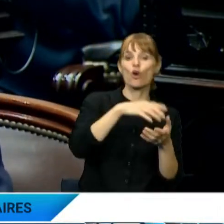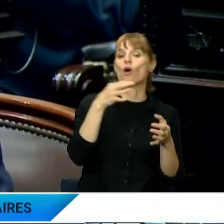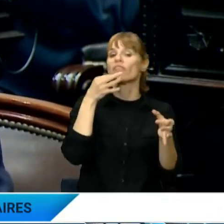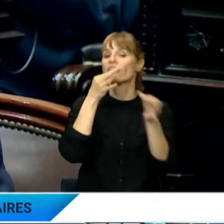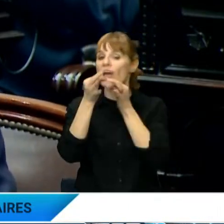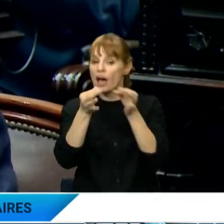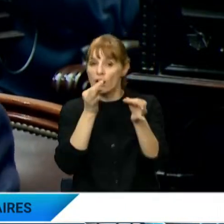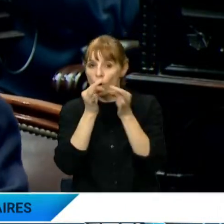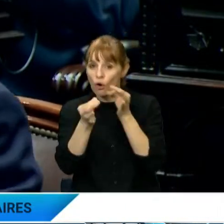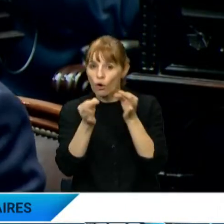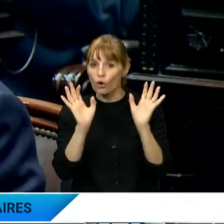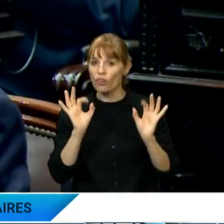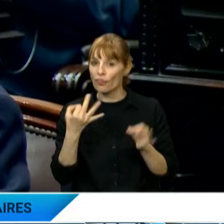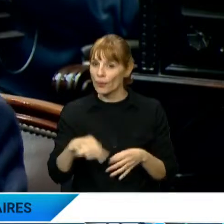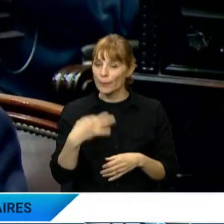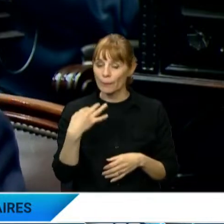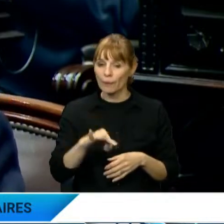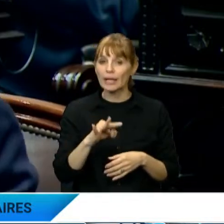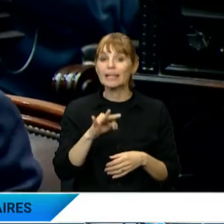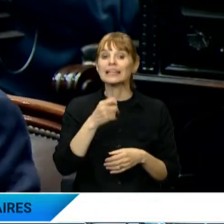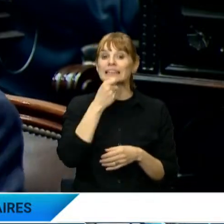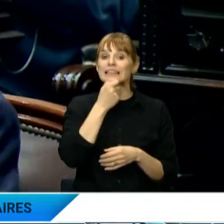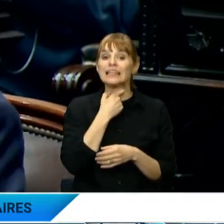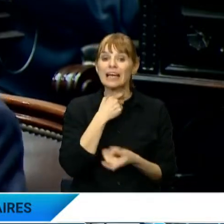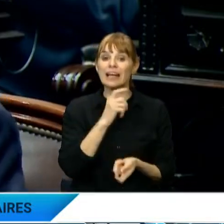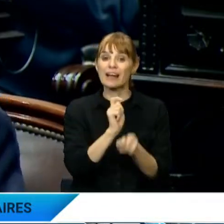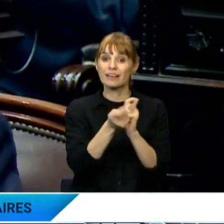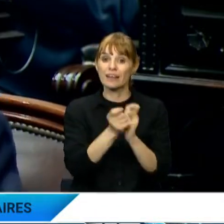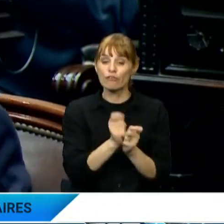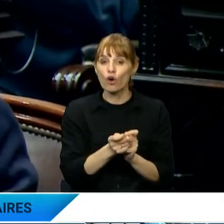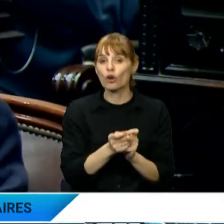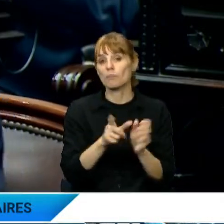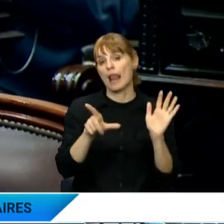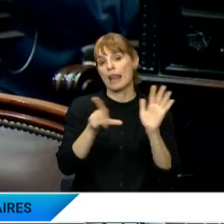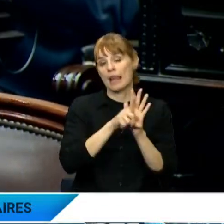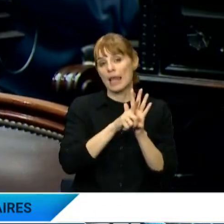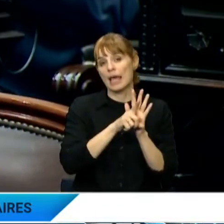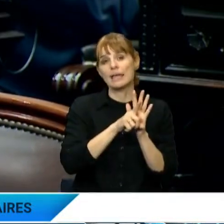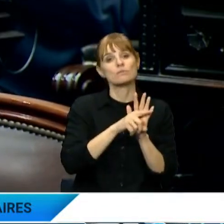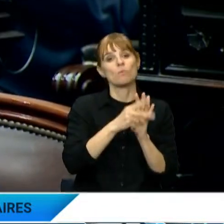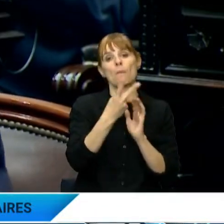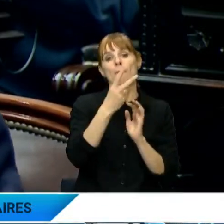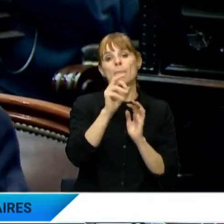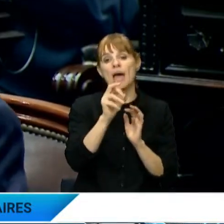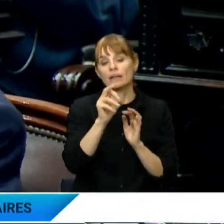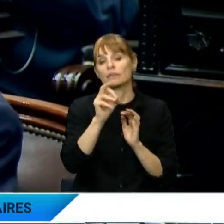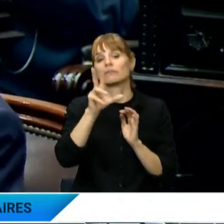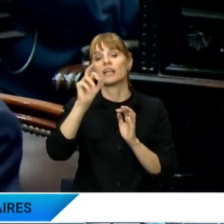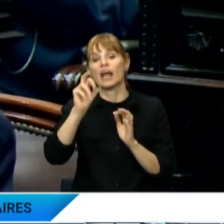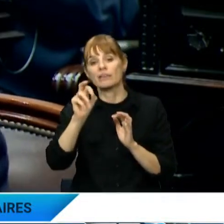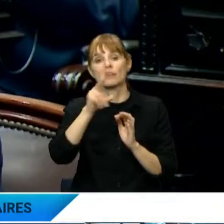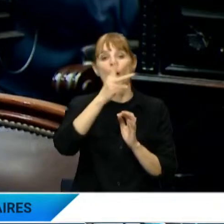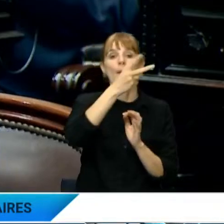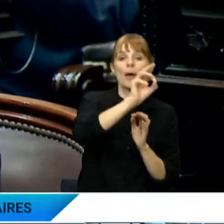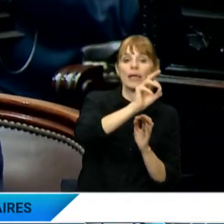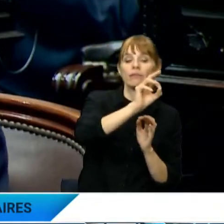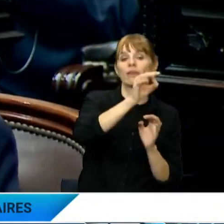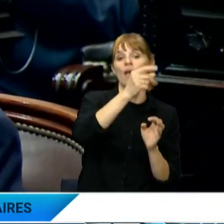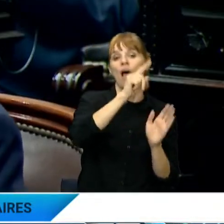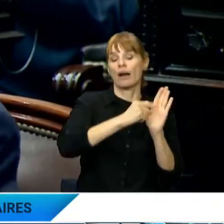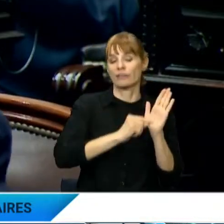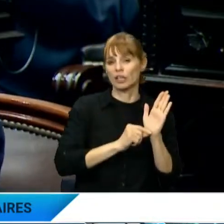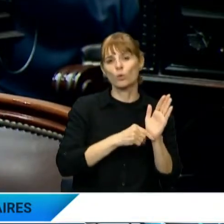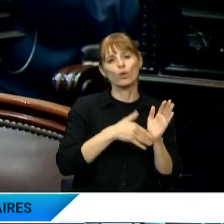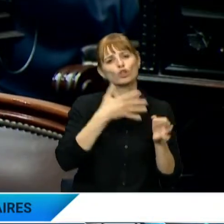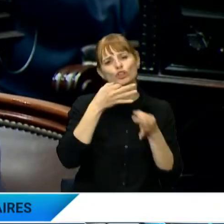temático, presidente. Quieren tratar la reforma de determinada ley, 20 artículos, 30 artículos, un debate serio,